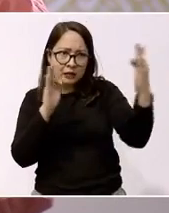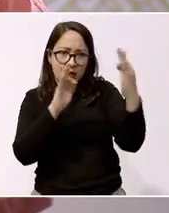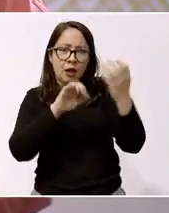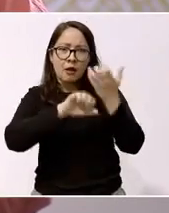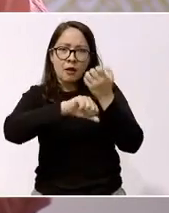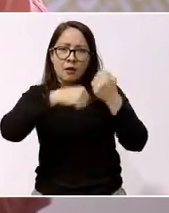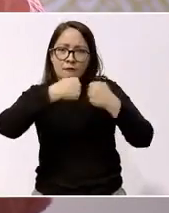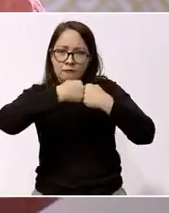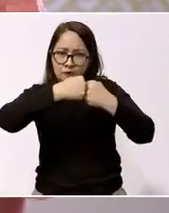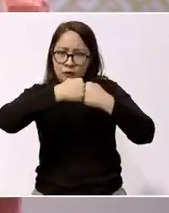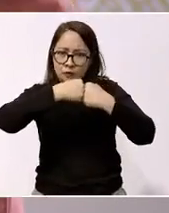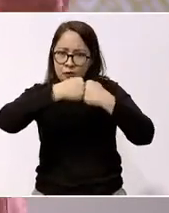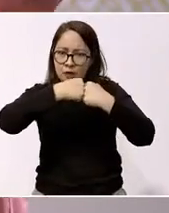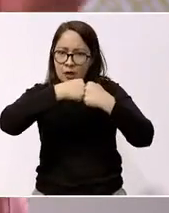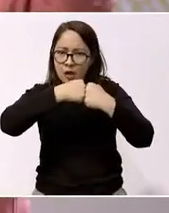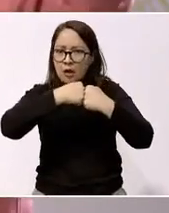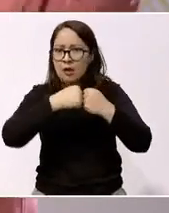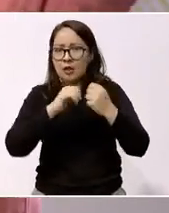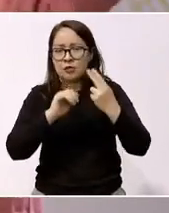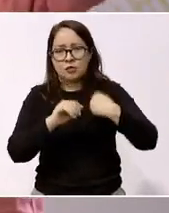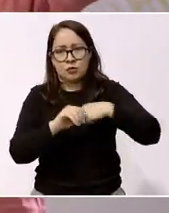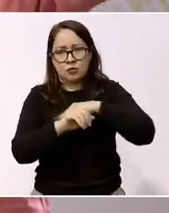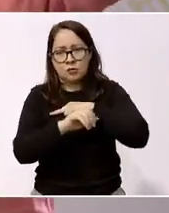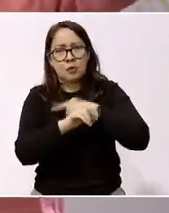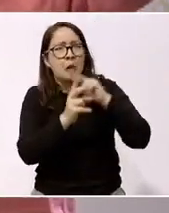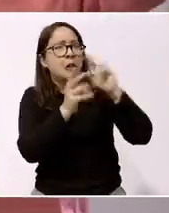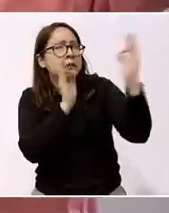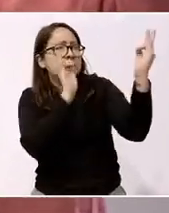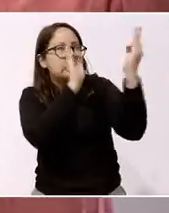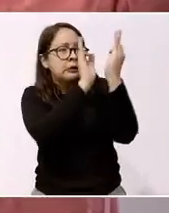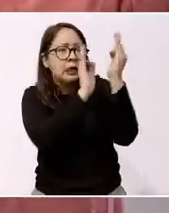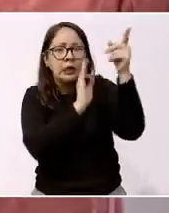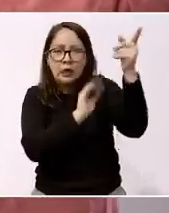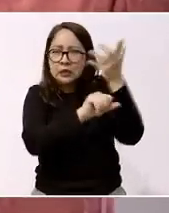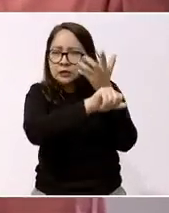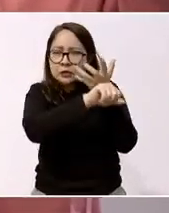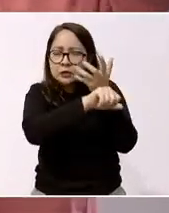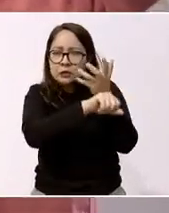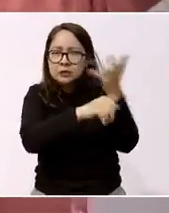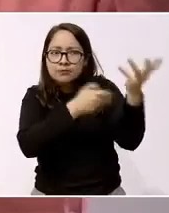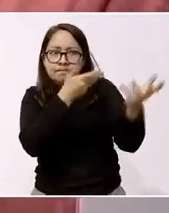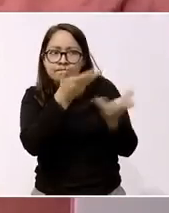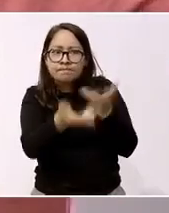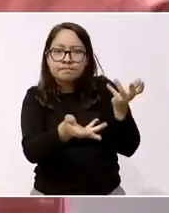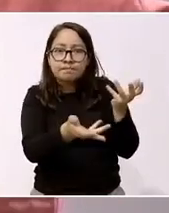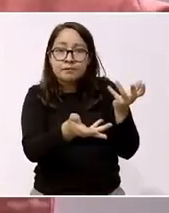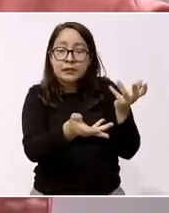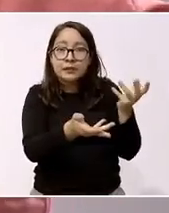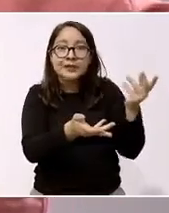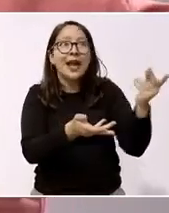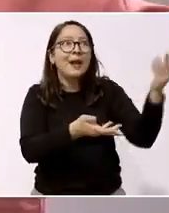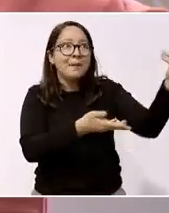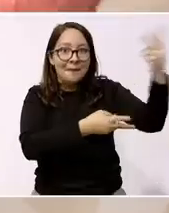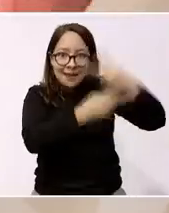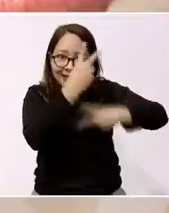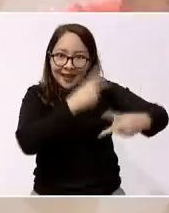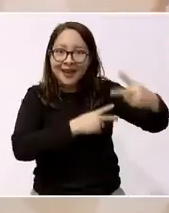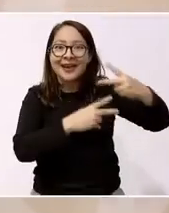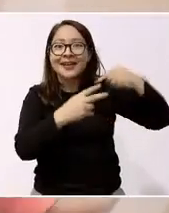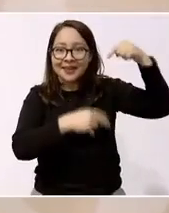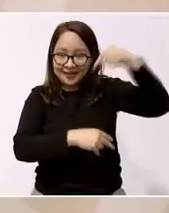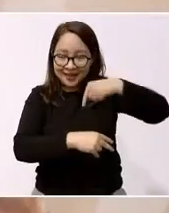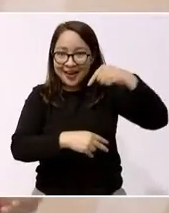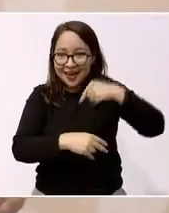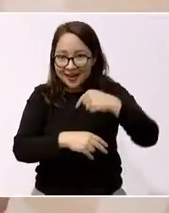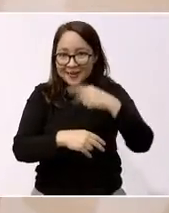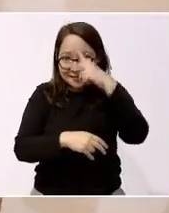permitiendo, nuestros amigos, vecinos de Estados Unidos llegan a cargar a